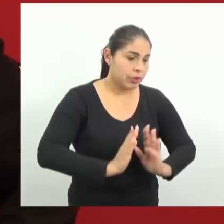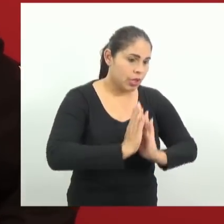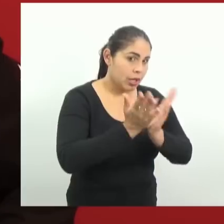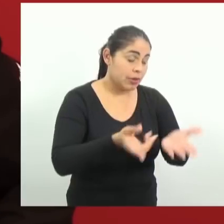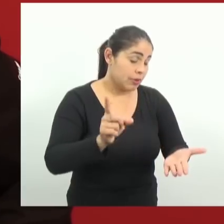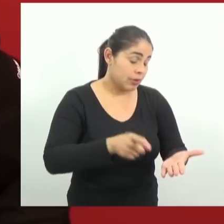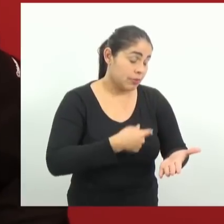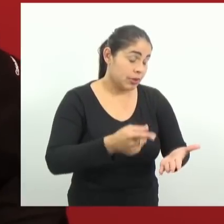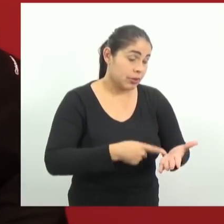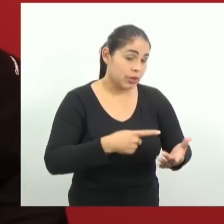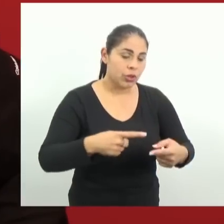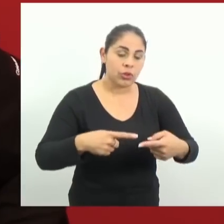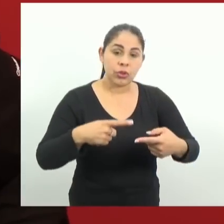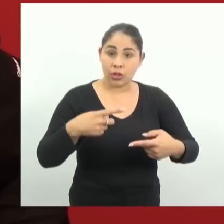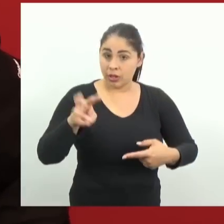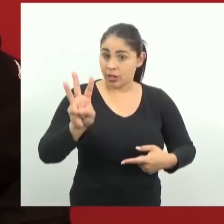al año